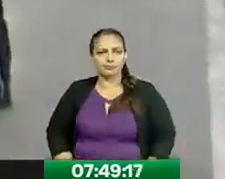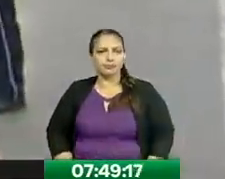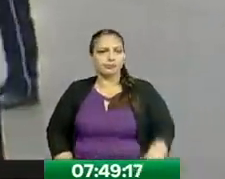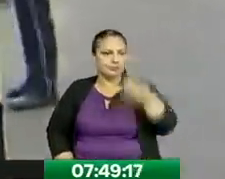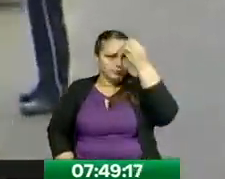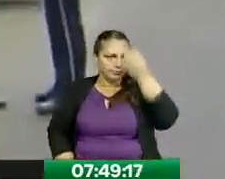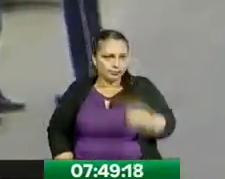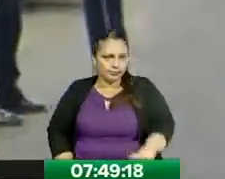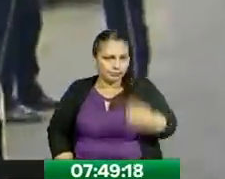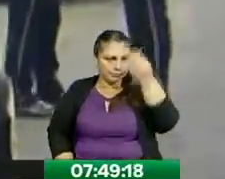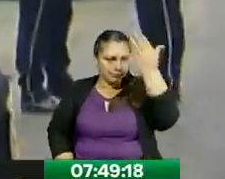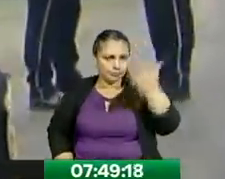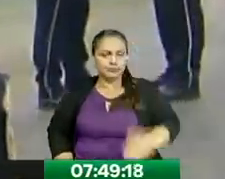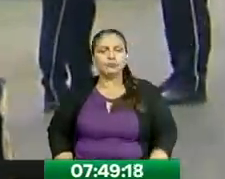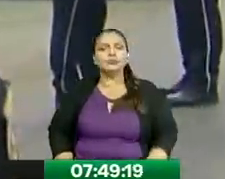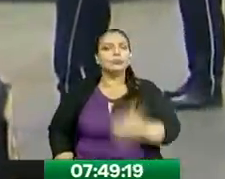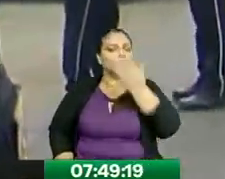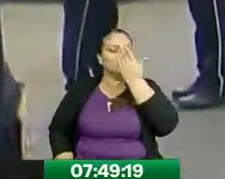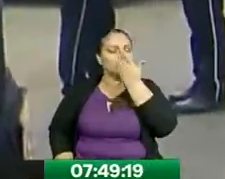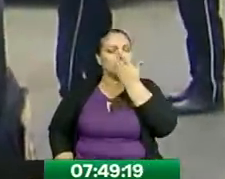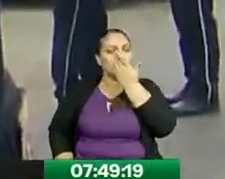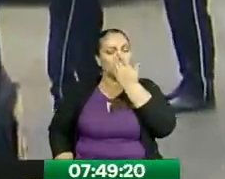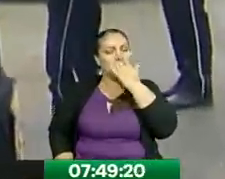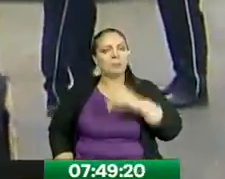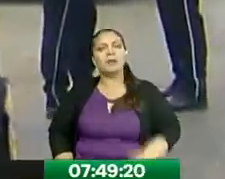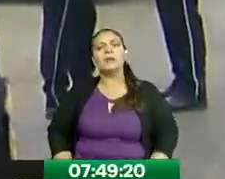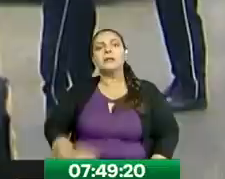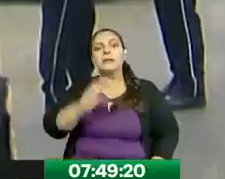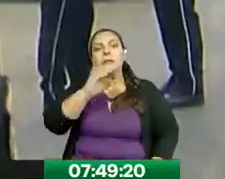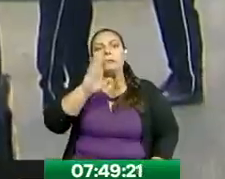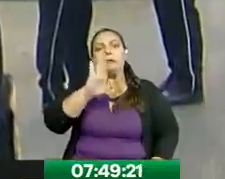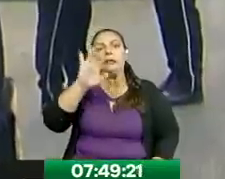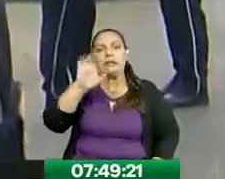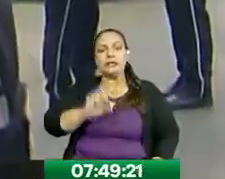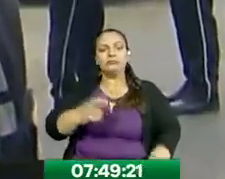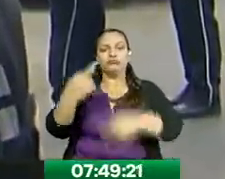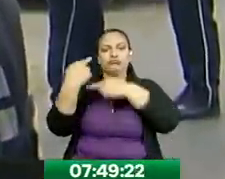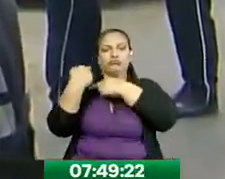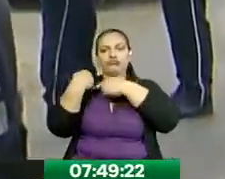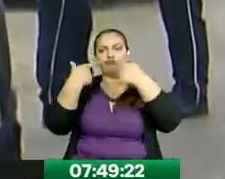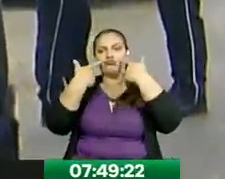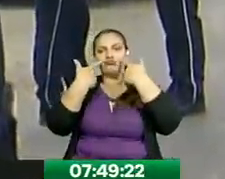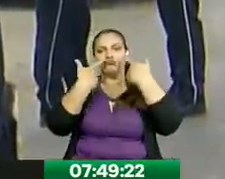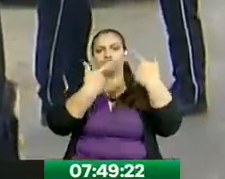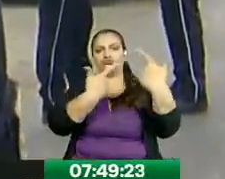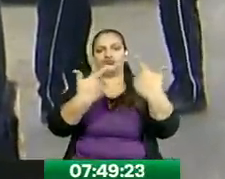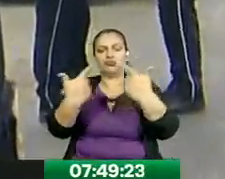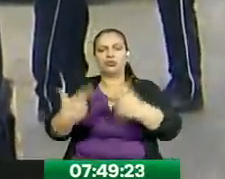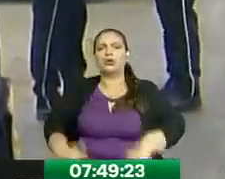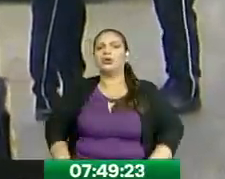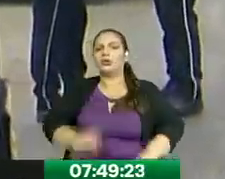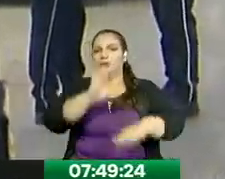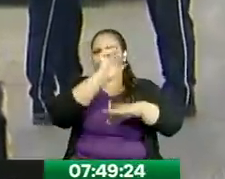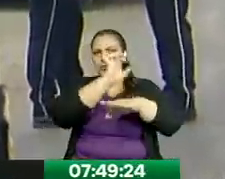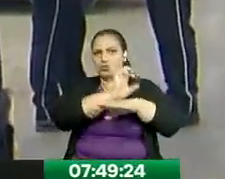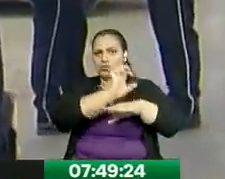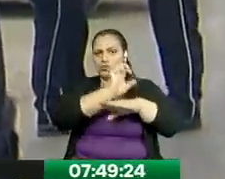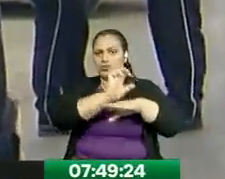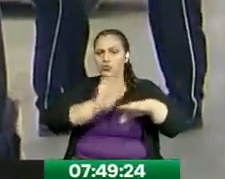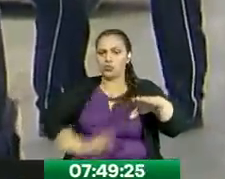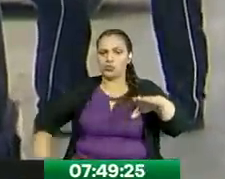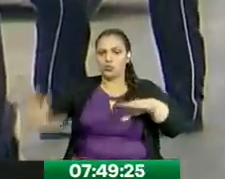en las carreteras donde tienen la jurisdicción la comisión de tránsito del ecuador con ambulancias y unidades de rescate con el equipo de tecnología